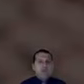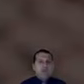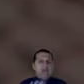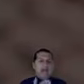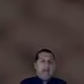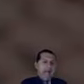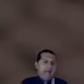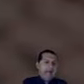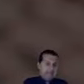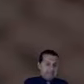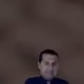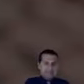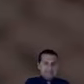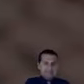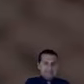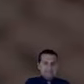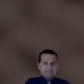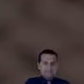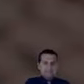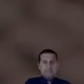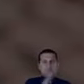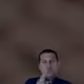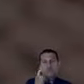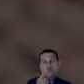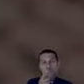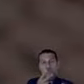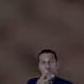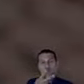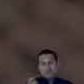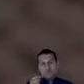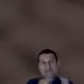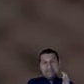debíamos pagar en el 2019 en abril,